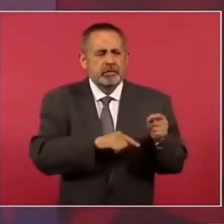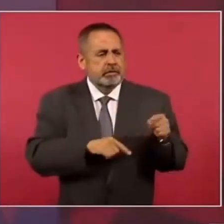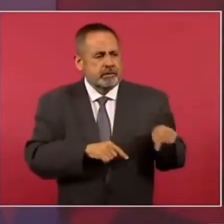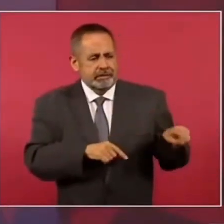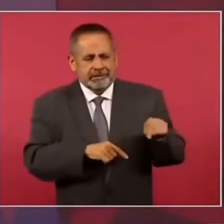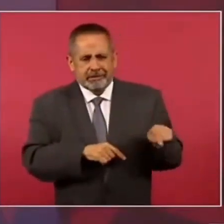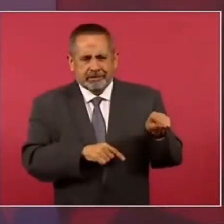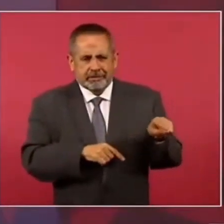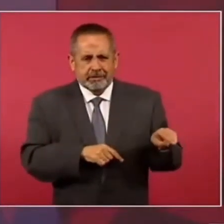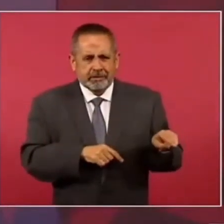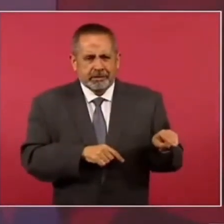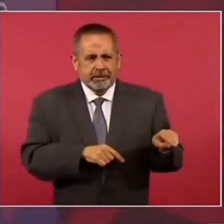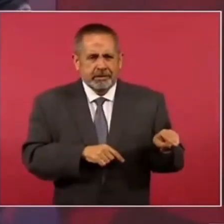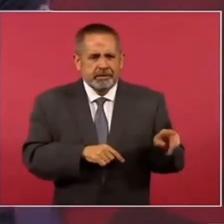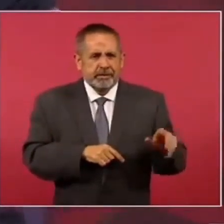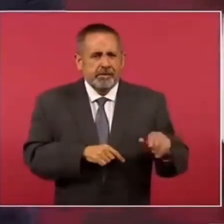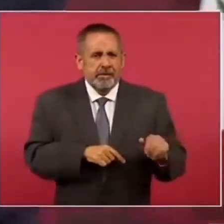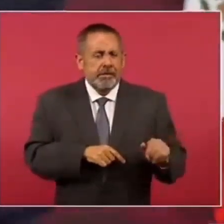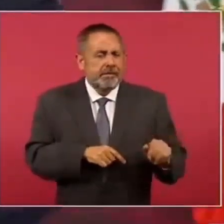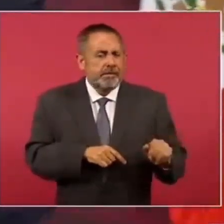de